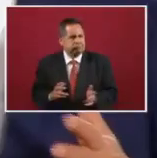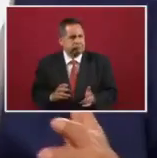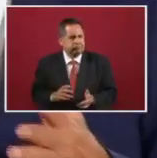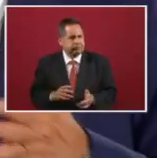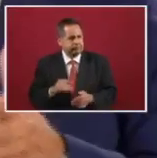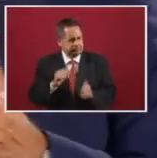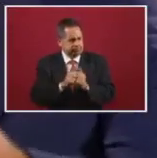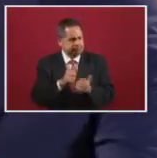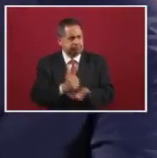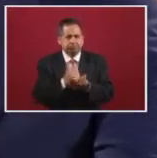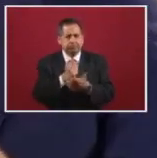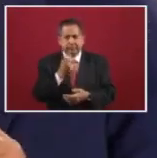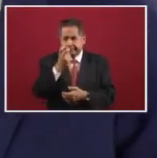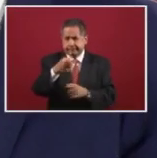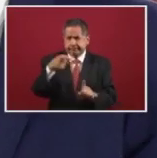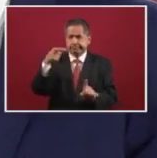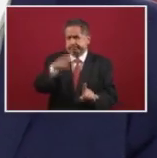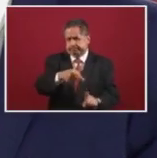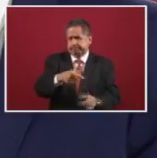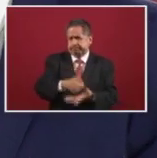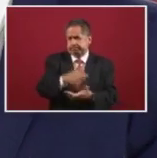A eso van dirigidos los apoyos.